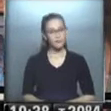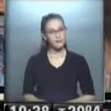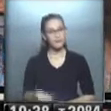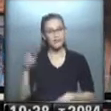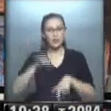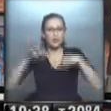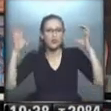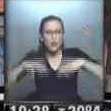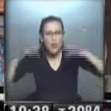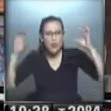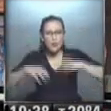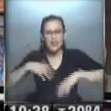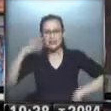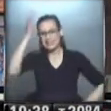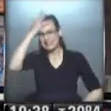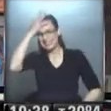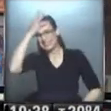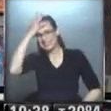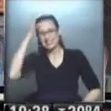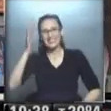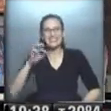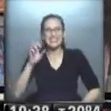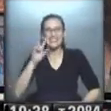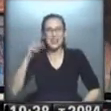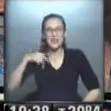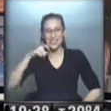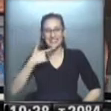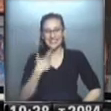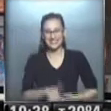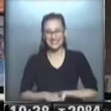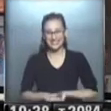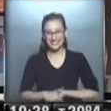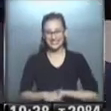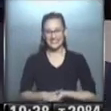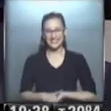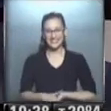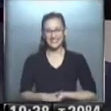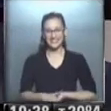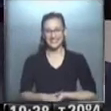Se viene la lluvia, parece. Claro que sí, van a caer piringüines, me parece, el viernes. Piringüines de Gabriela. Punta.